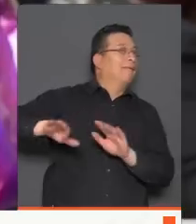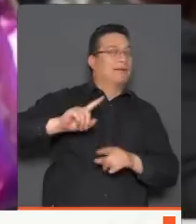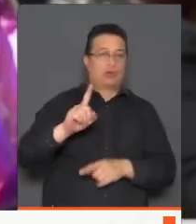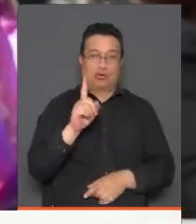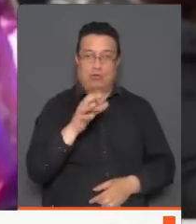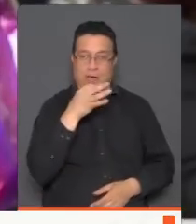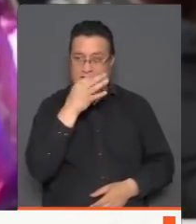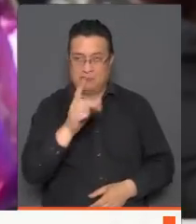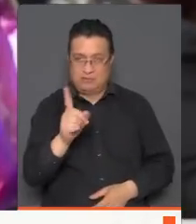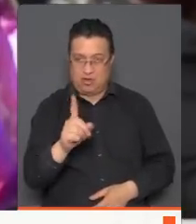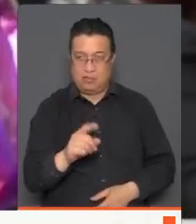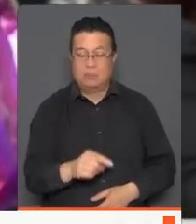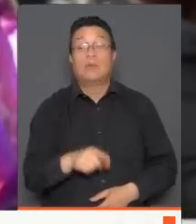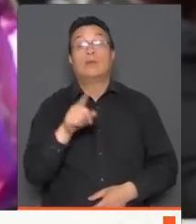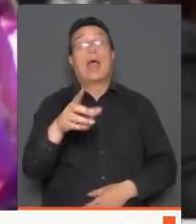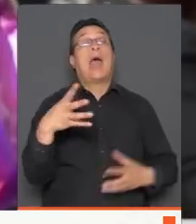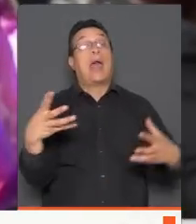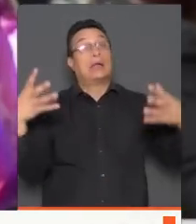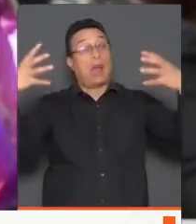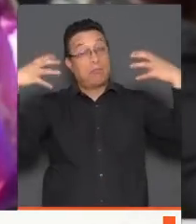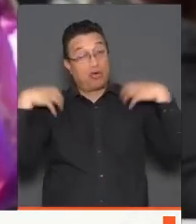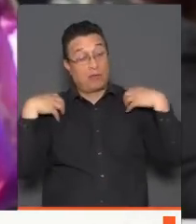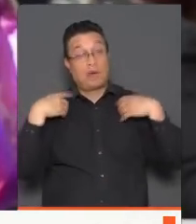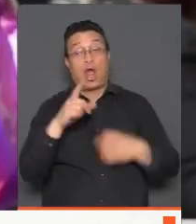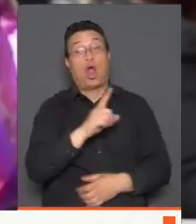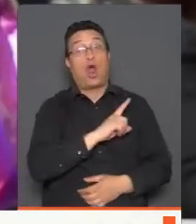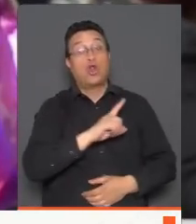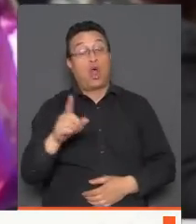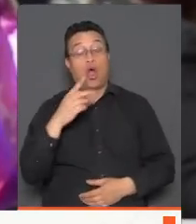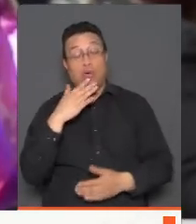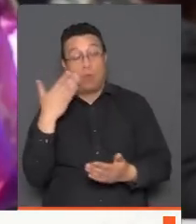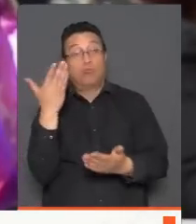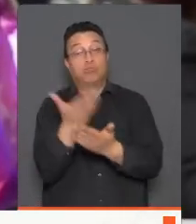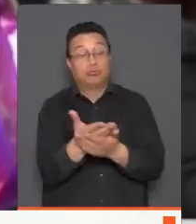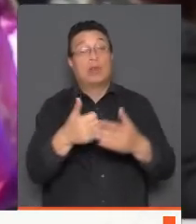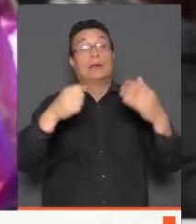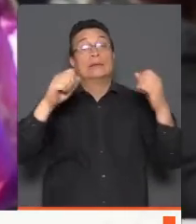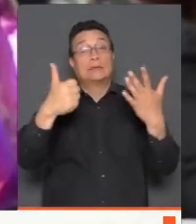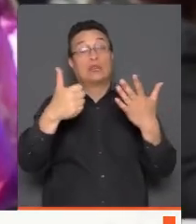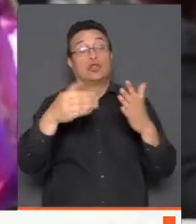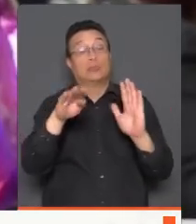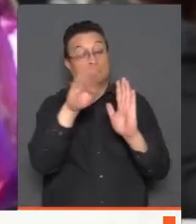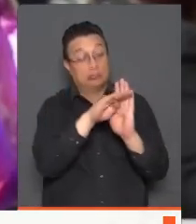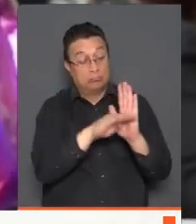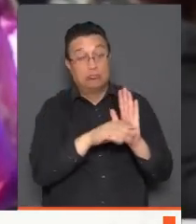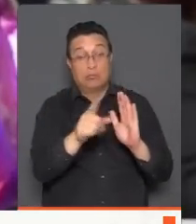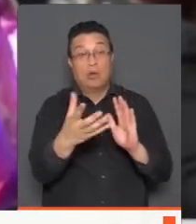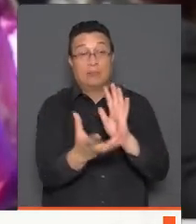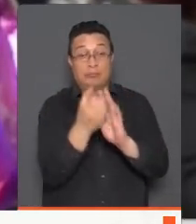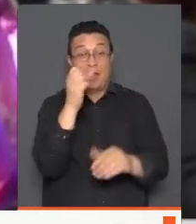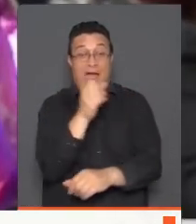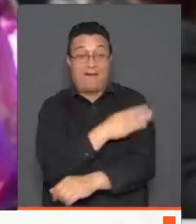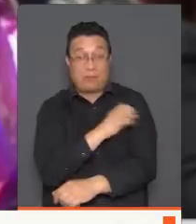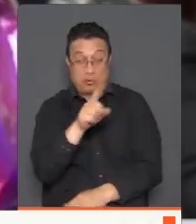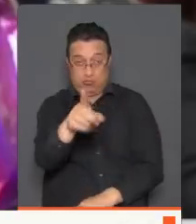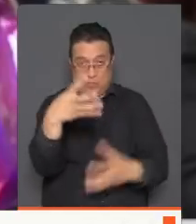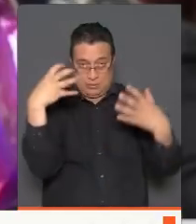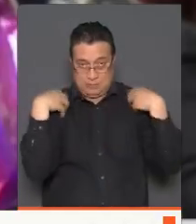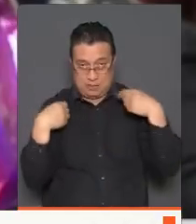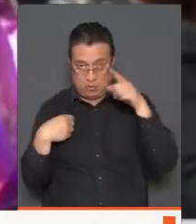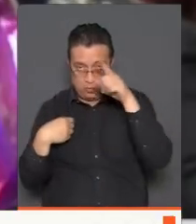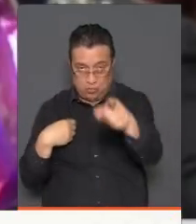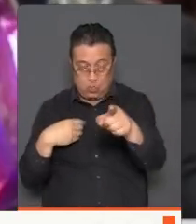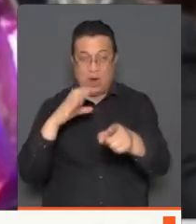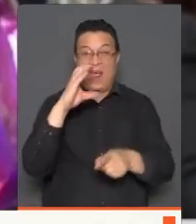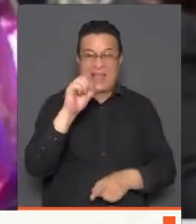presidente. La responsabilidad de no poner el sexto retiro en tabla la tiene usted, Carol